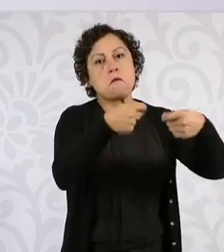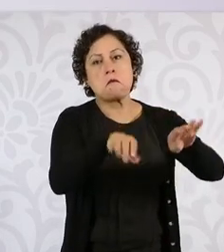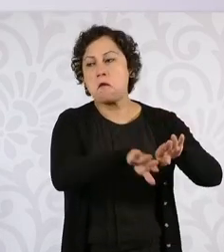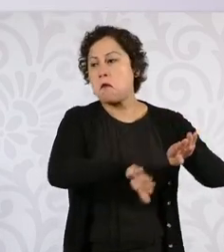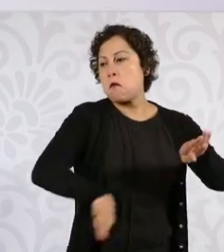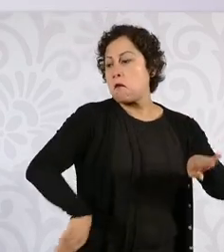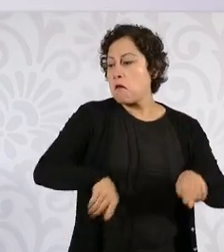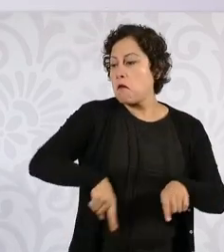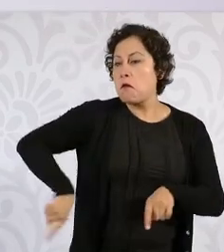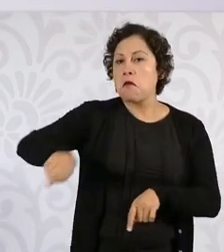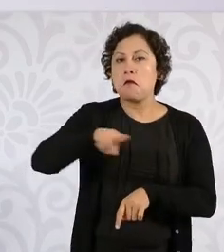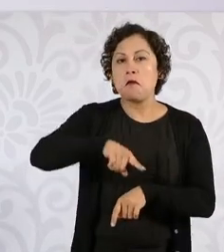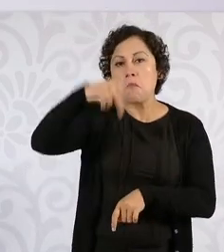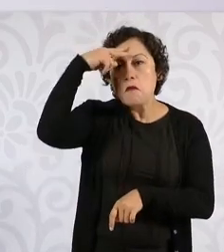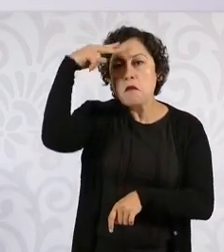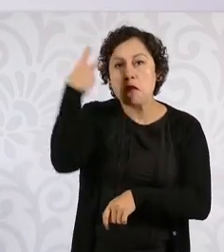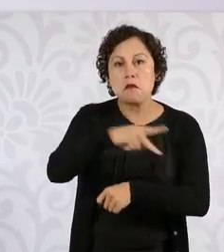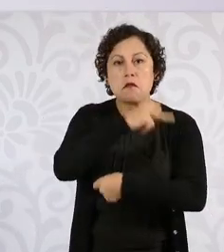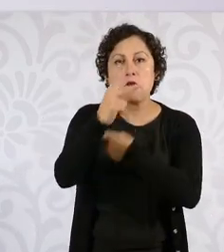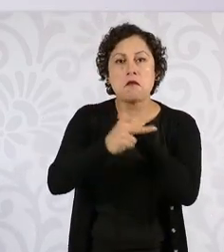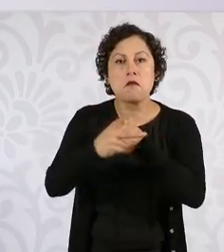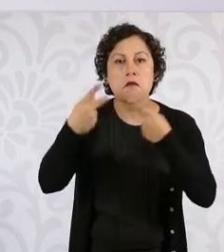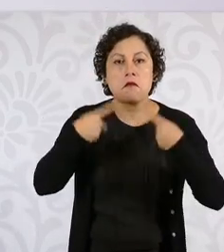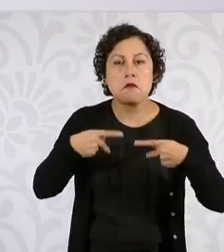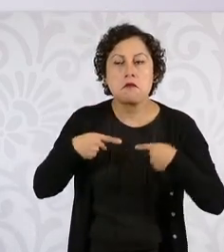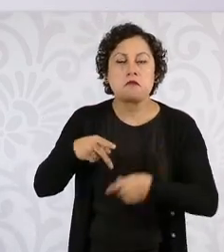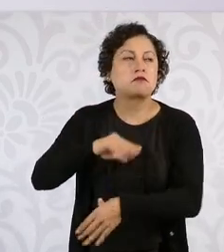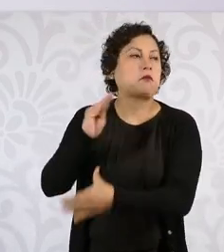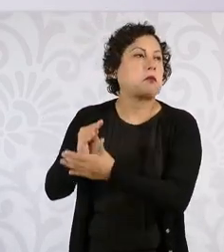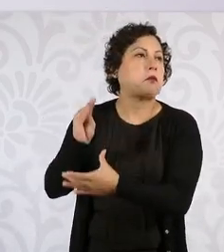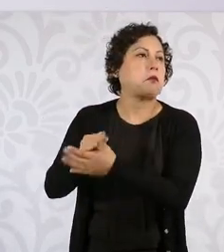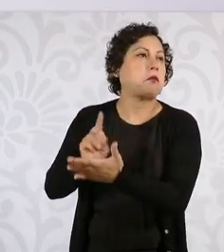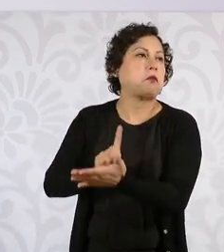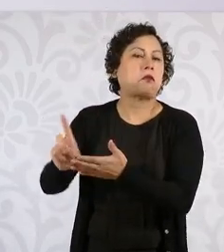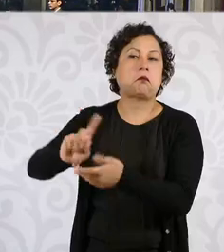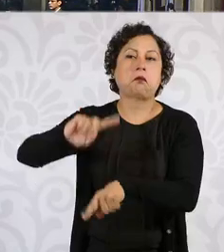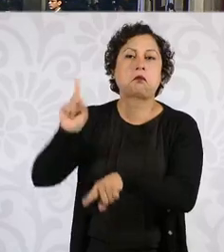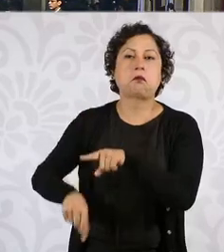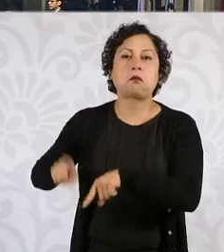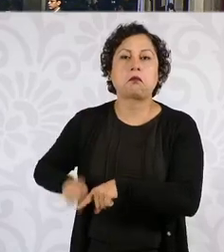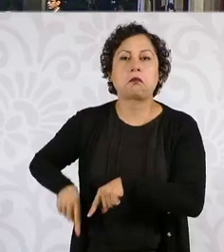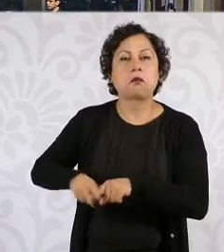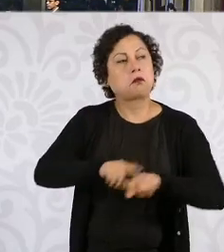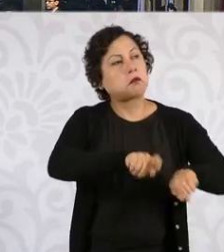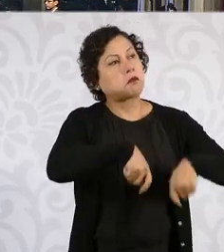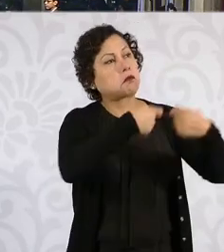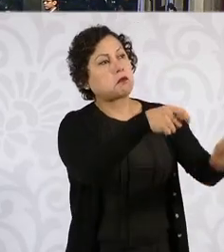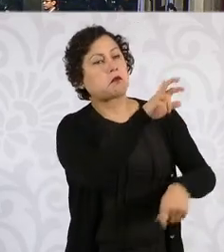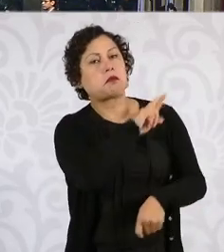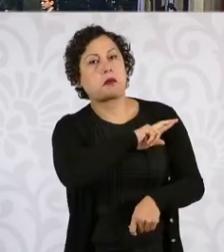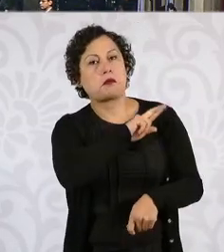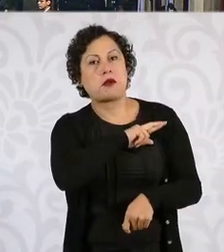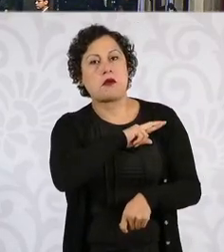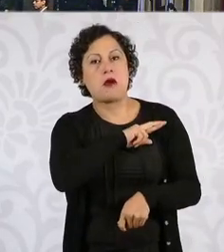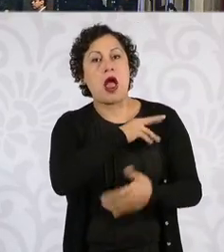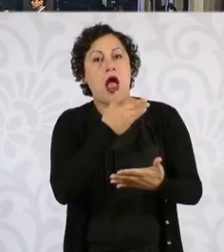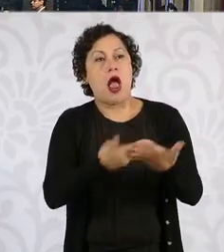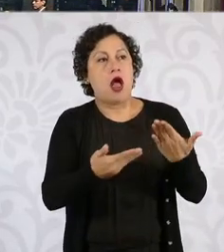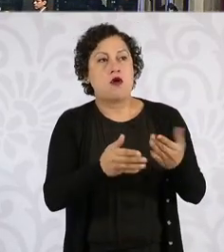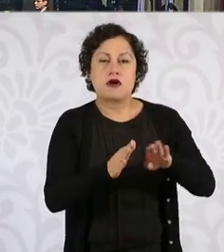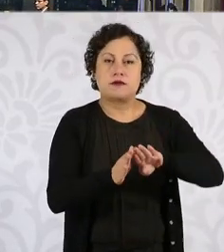México. Entonces, esto es lo que se está presentando el día de hoy. Entonces, ahora sí tomamos sus preguntas.